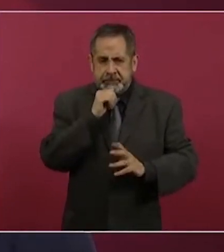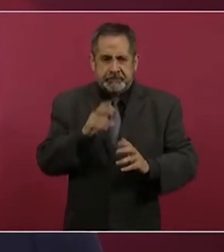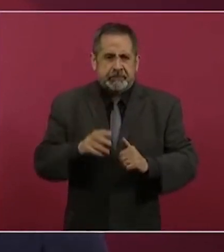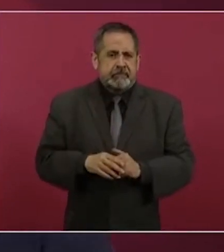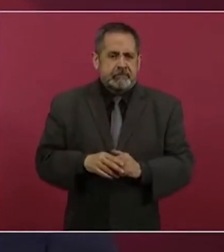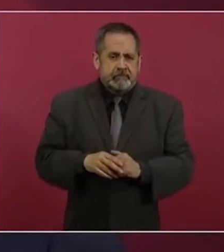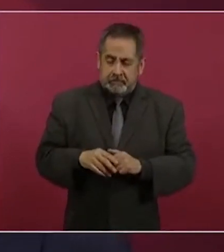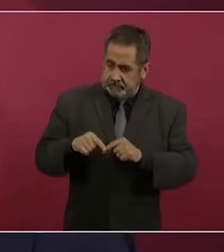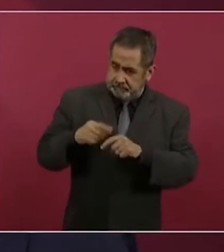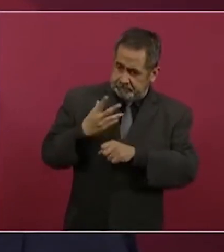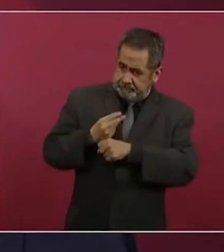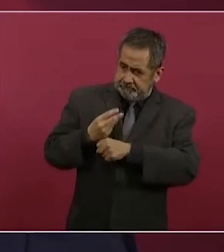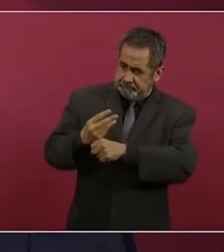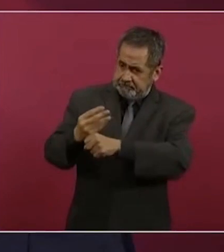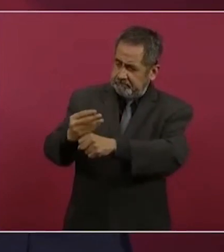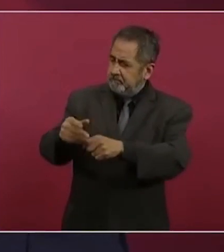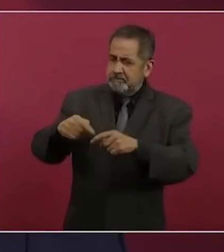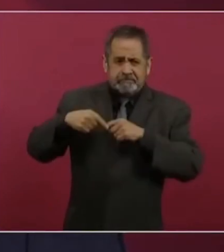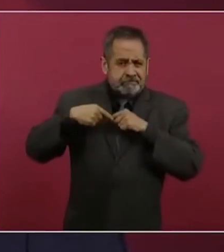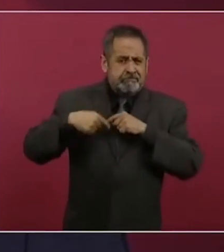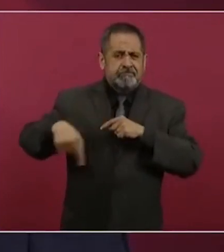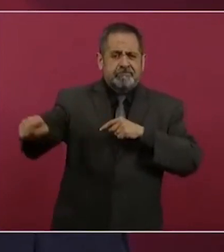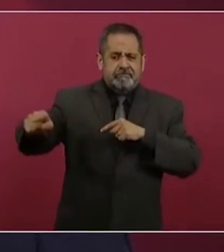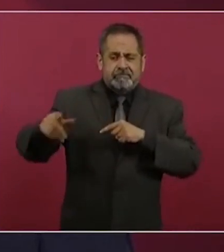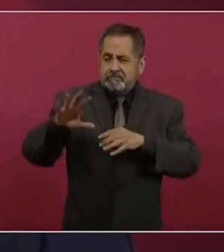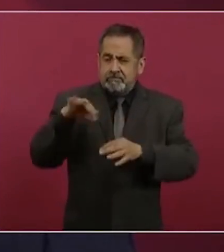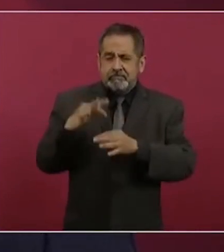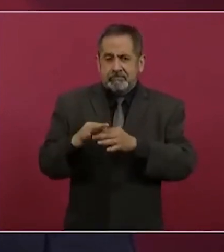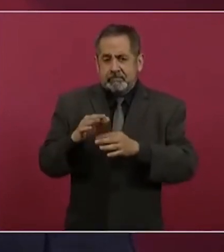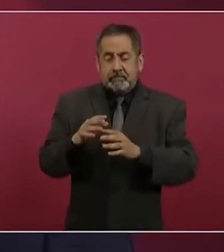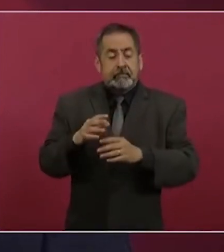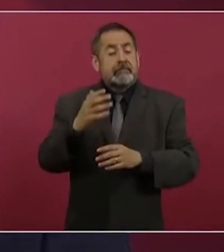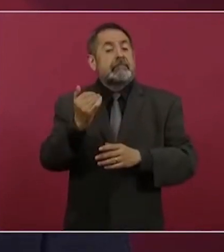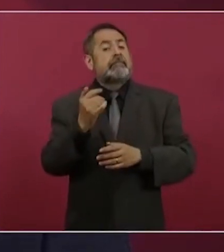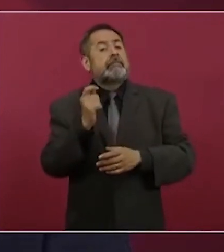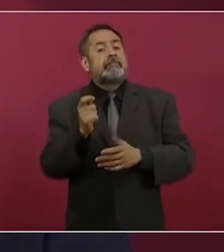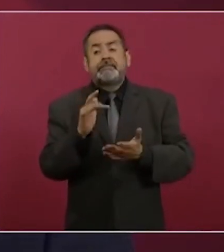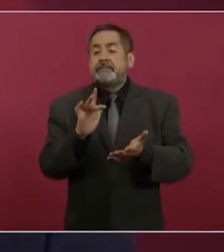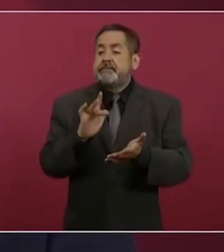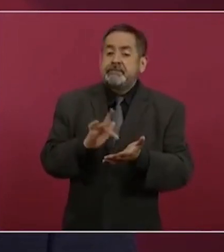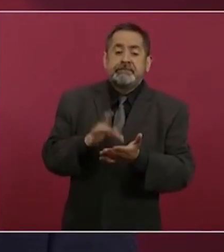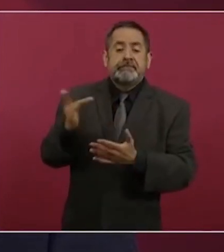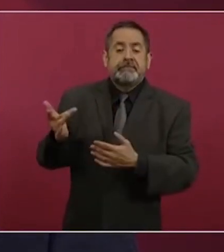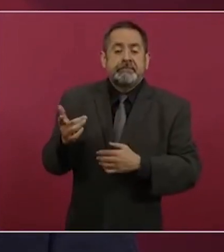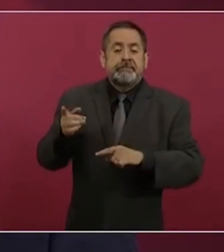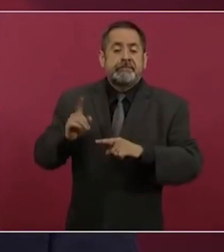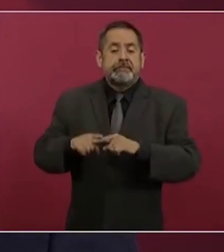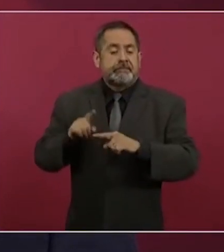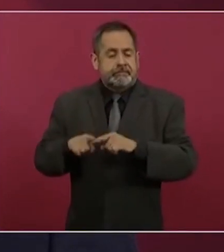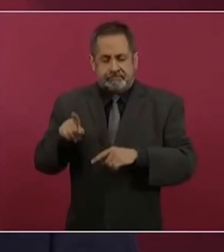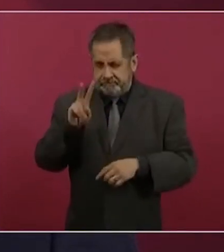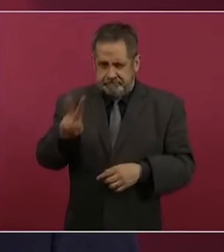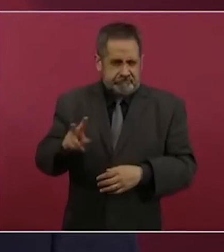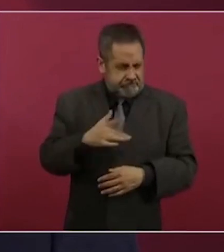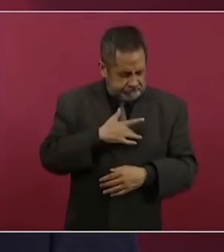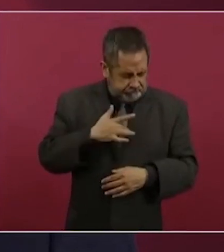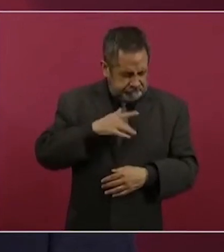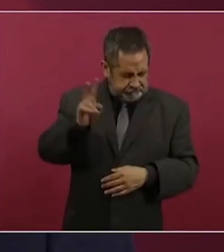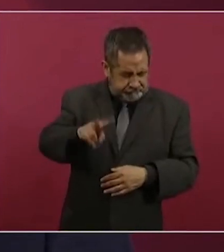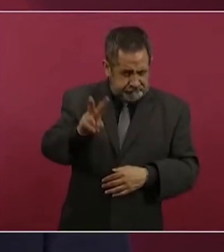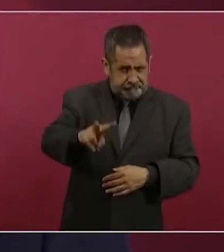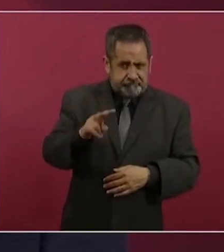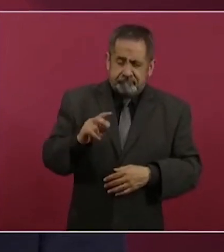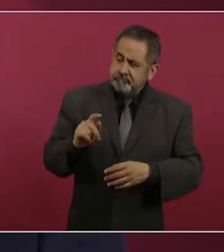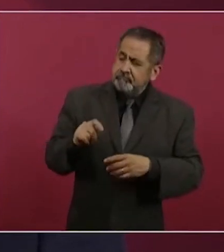Ya está, todo liberado. Y muchas gracias de todo corazón